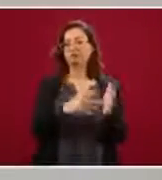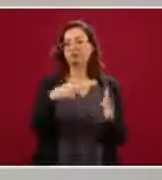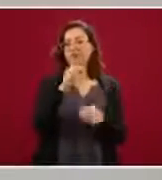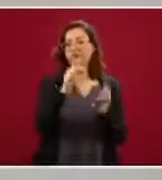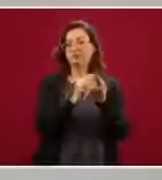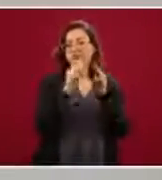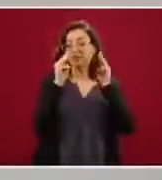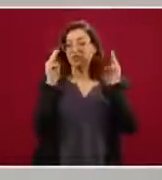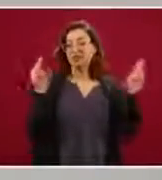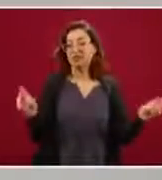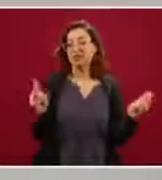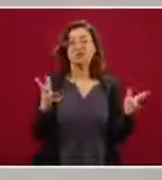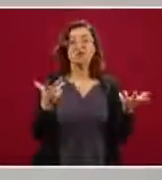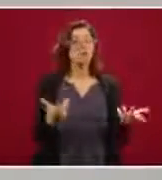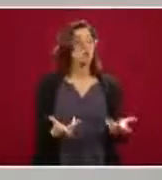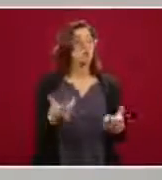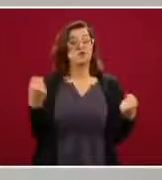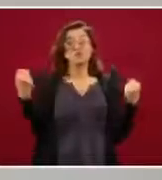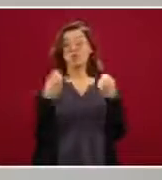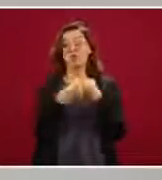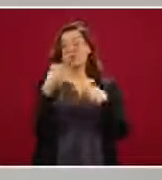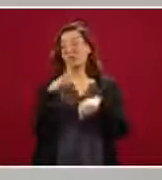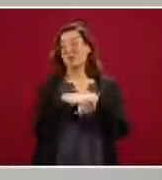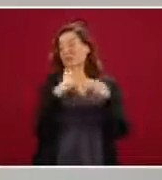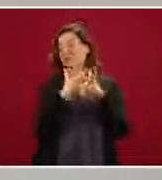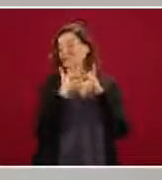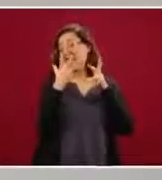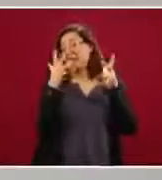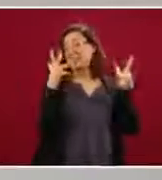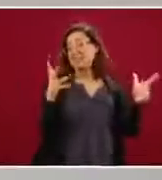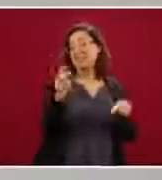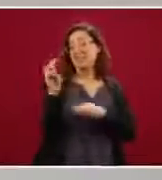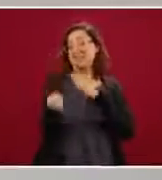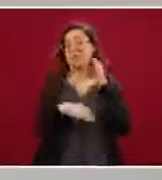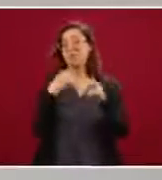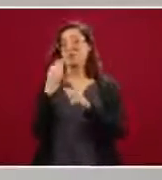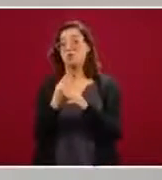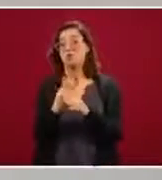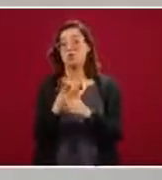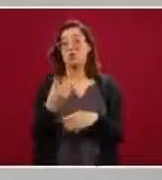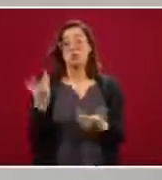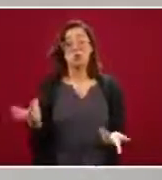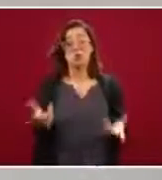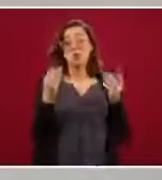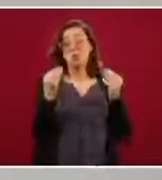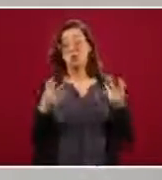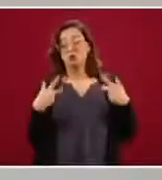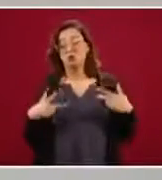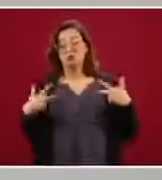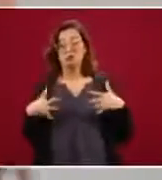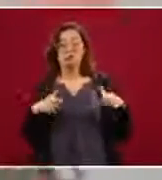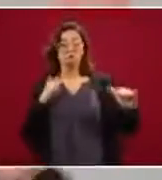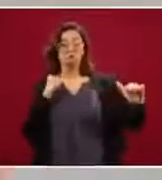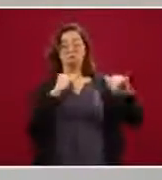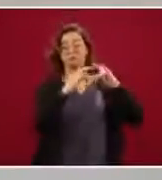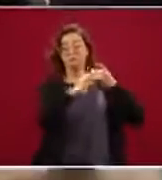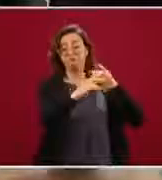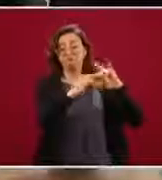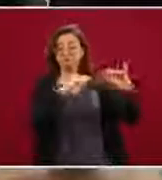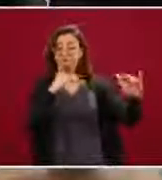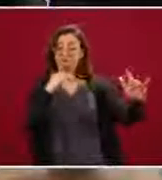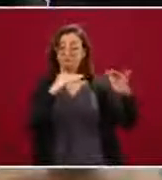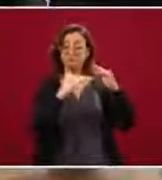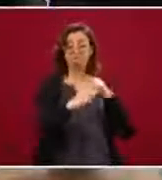frontera más grande o una de las más grandes del mundo, pero definitivamente es la más transitada del mundo. En particular, en el